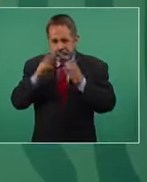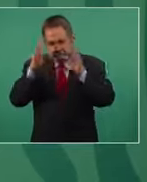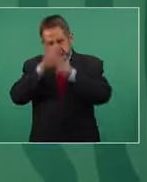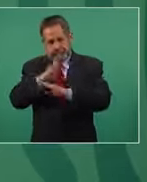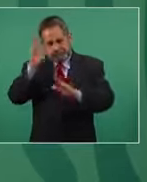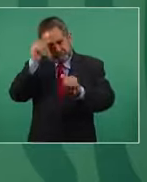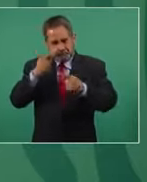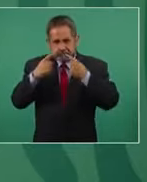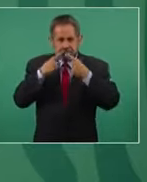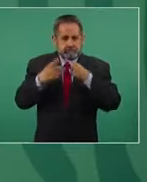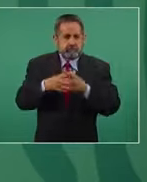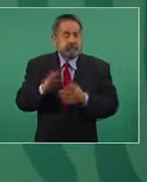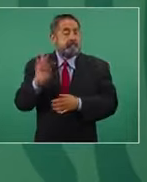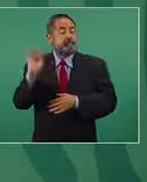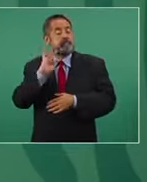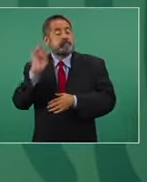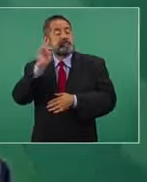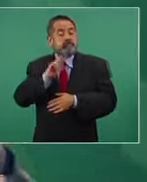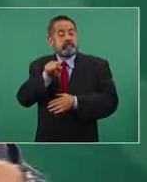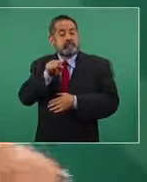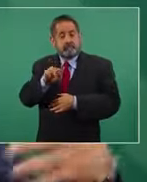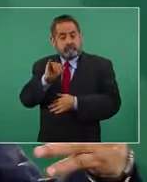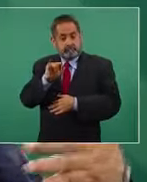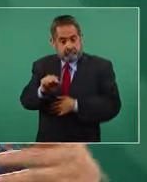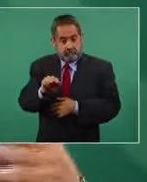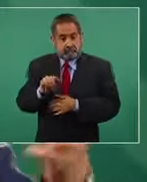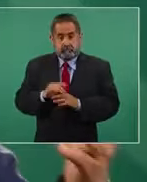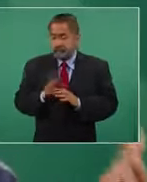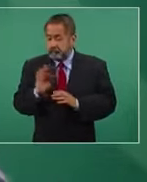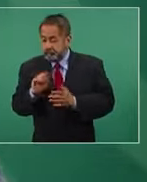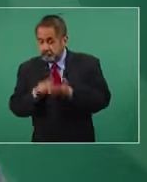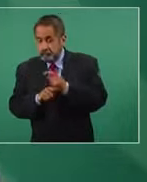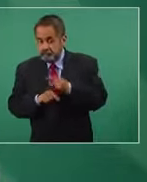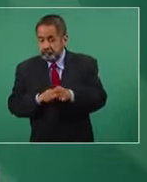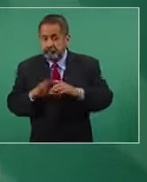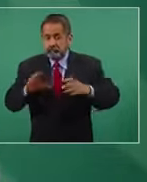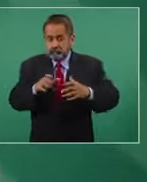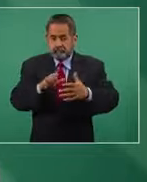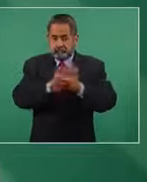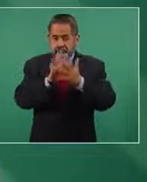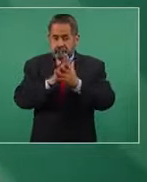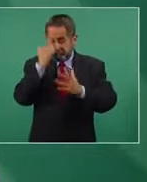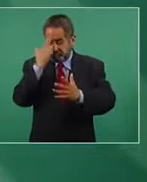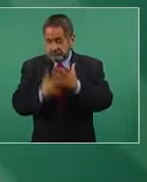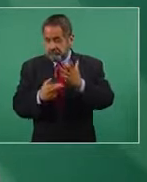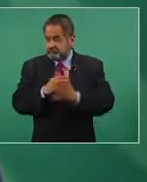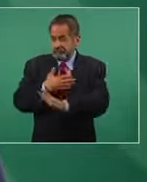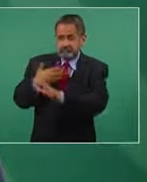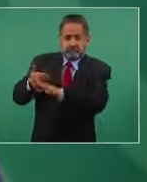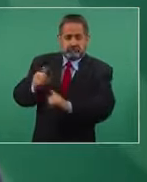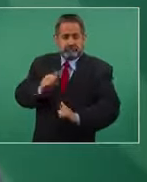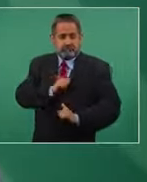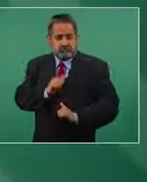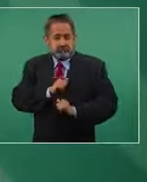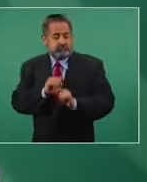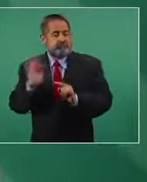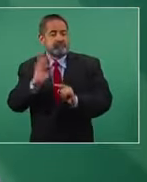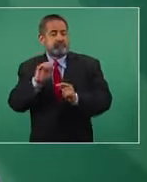son paramilitares, si resulta que son delincuentes, que no son